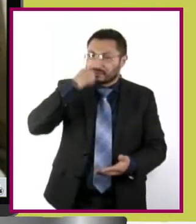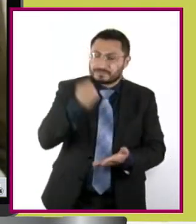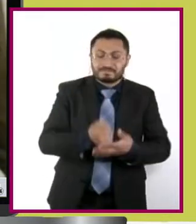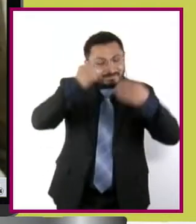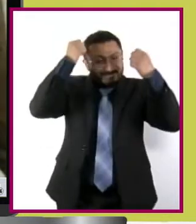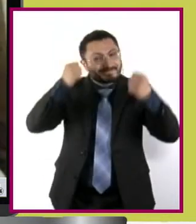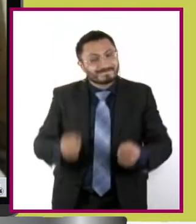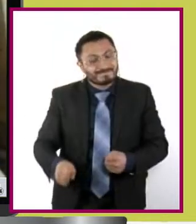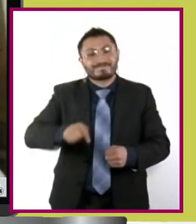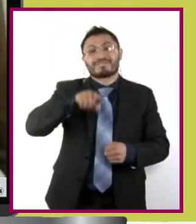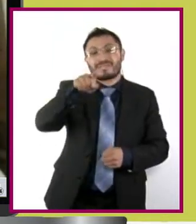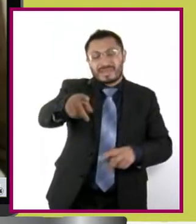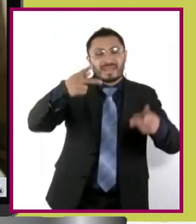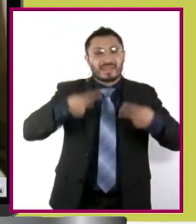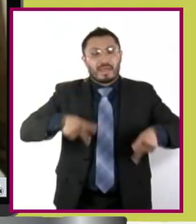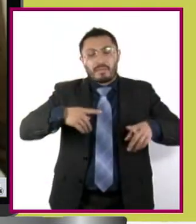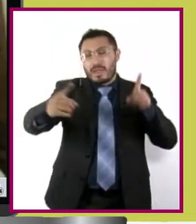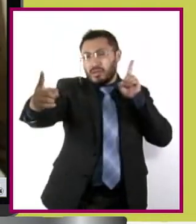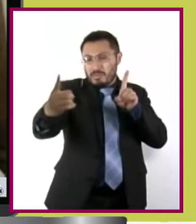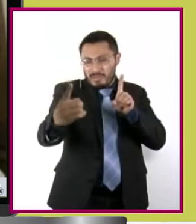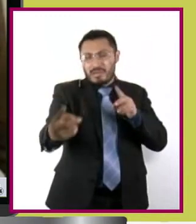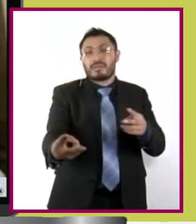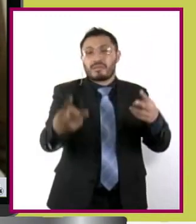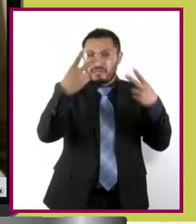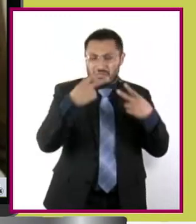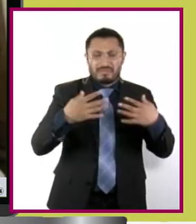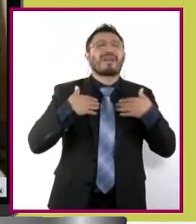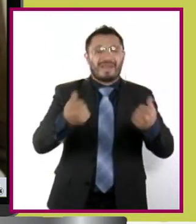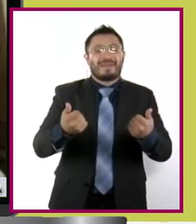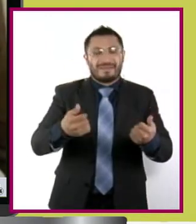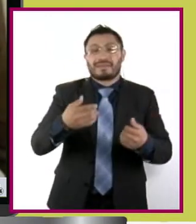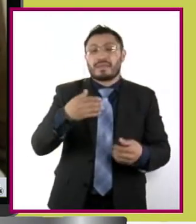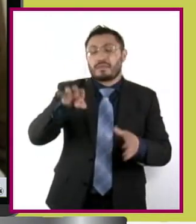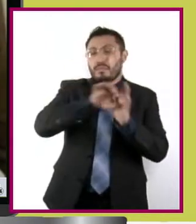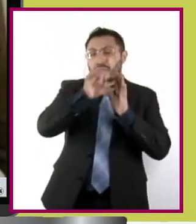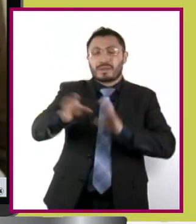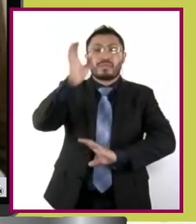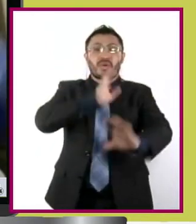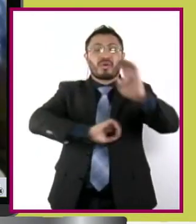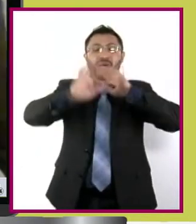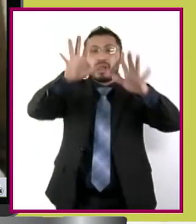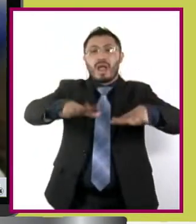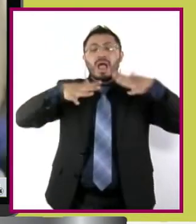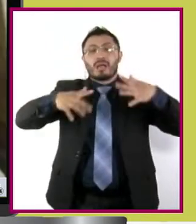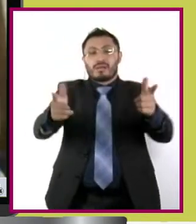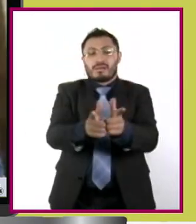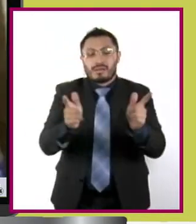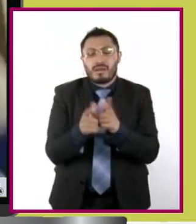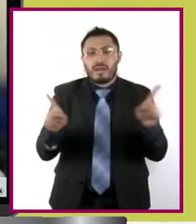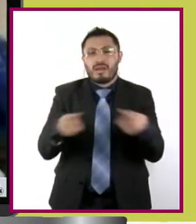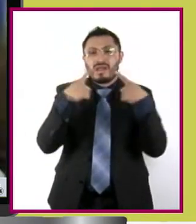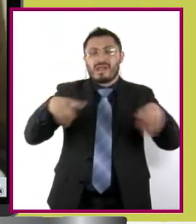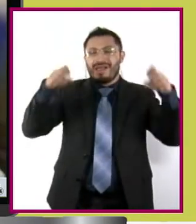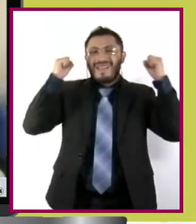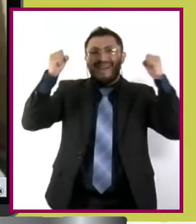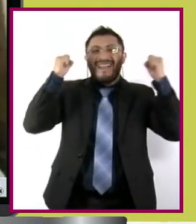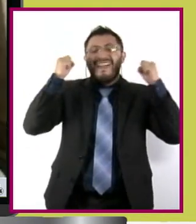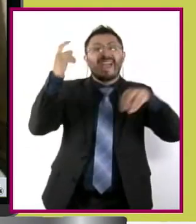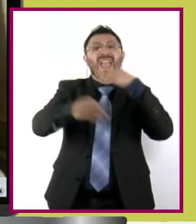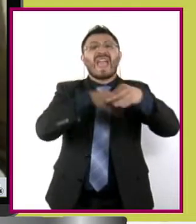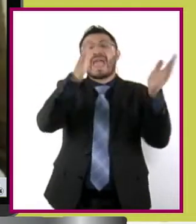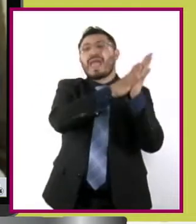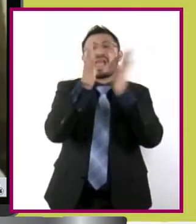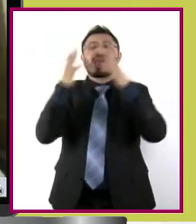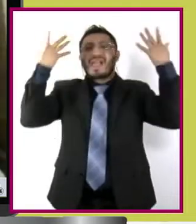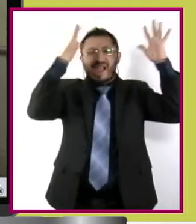persona nos está entendiendo. En los conciertos, por ejemplo, cuando está la banda y pide, a ver, todos